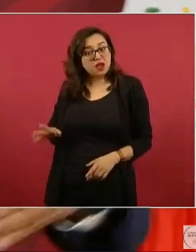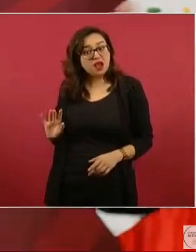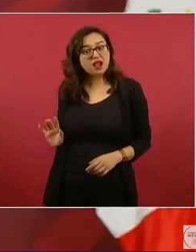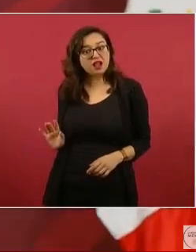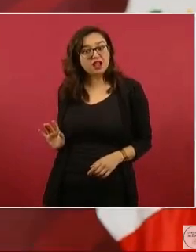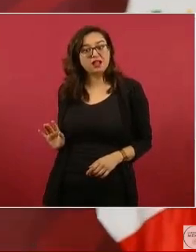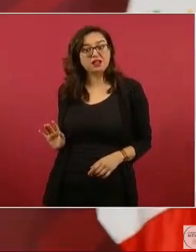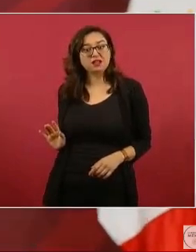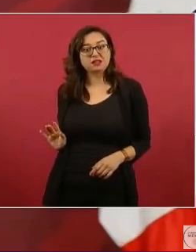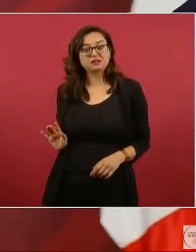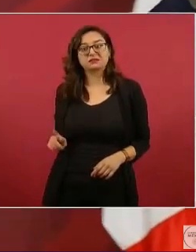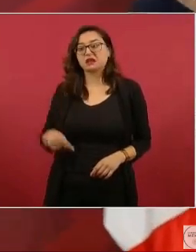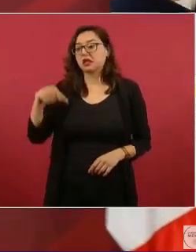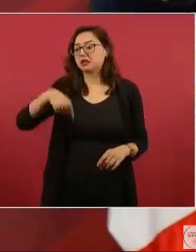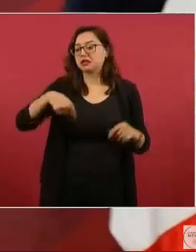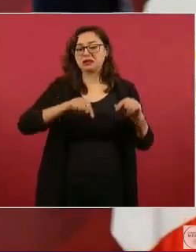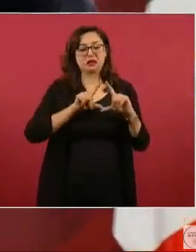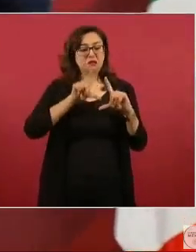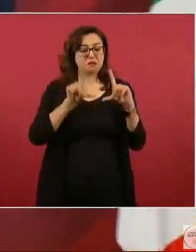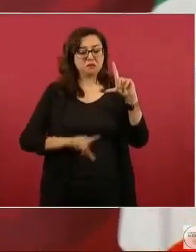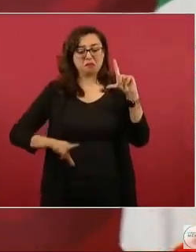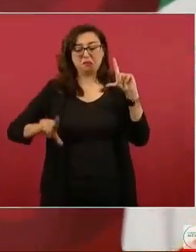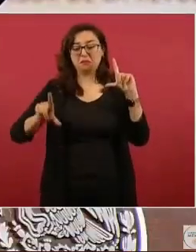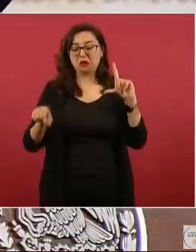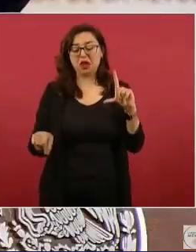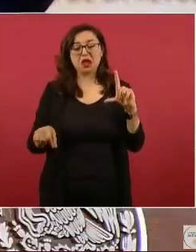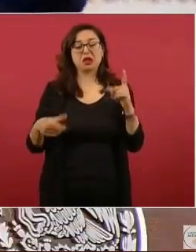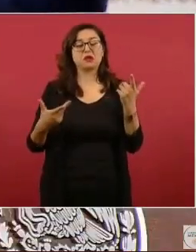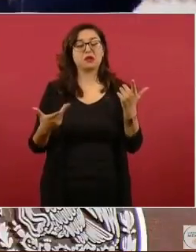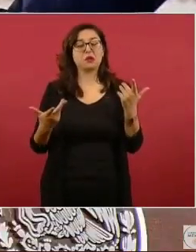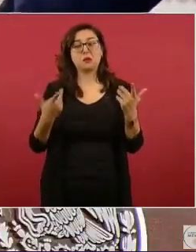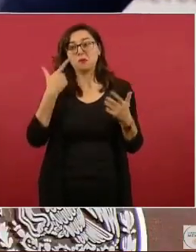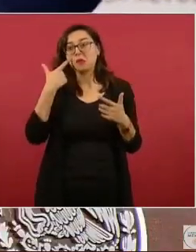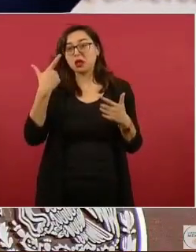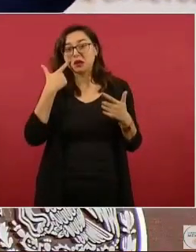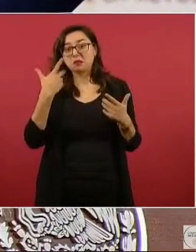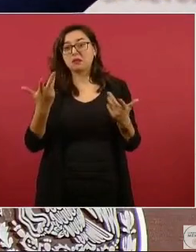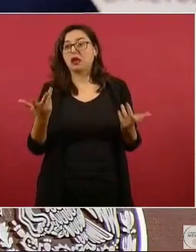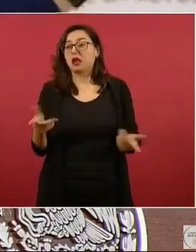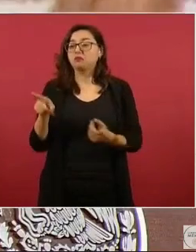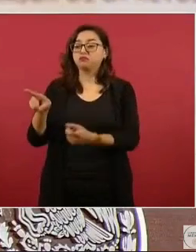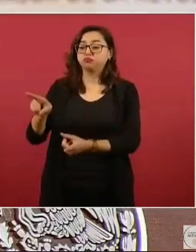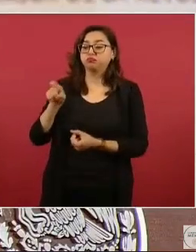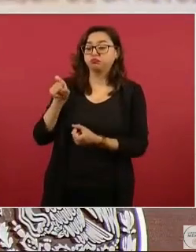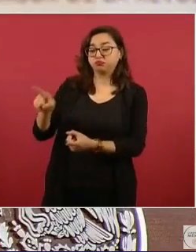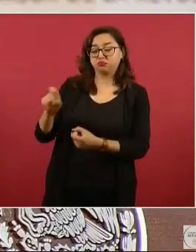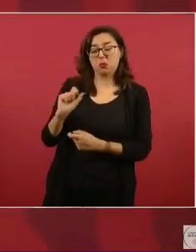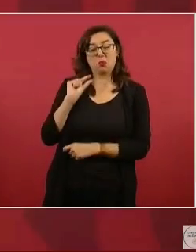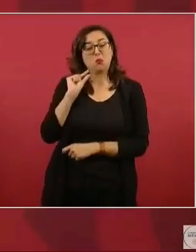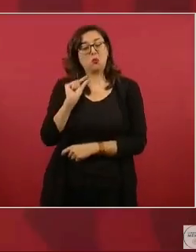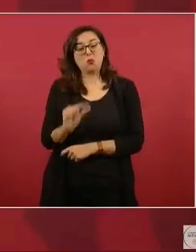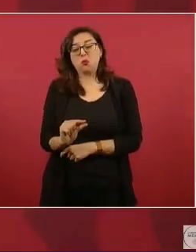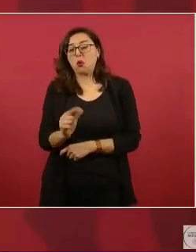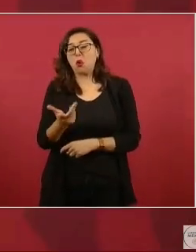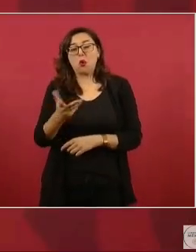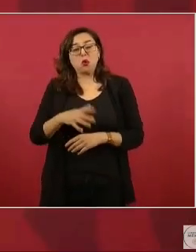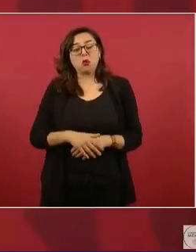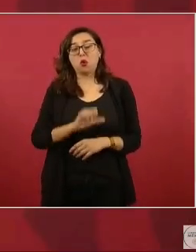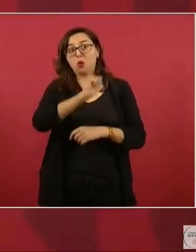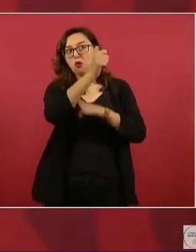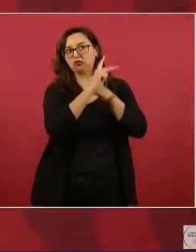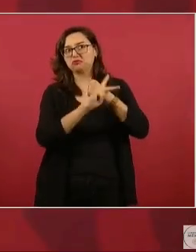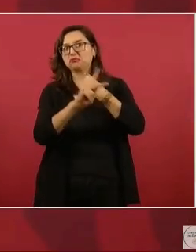y que México era de los países, ponían hasta ejemplo, con menos recaudación en el mundo,